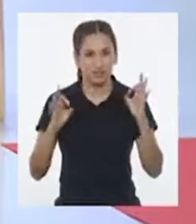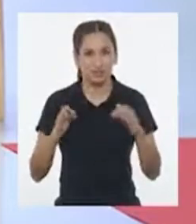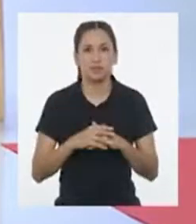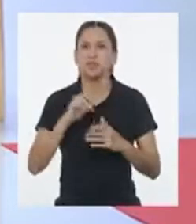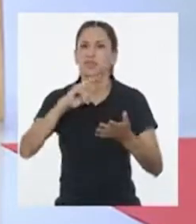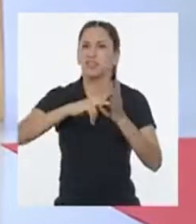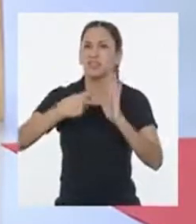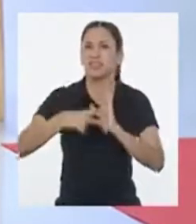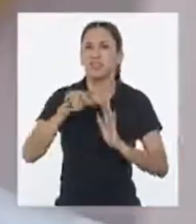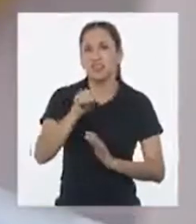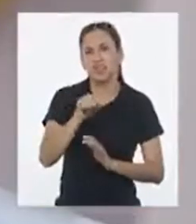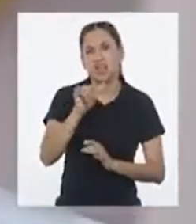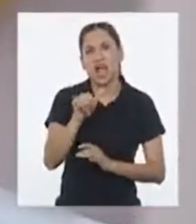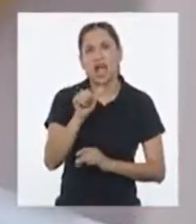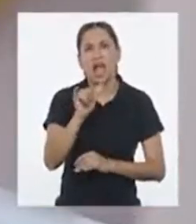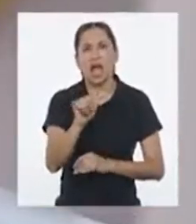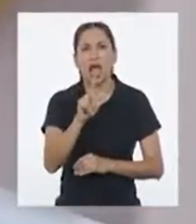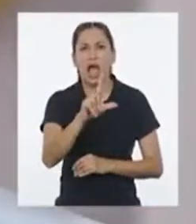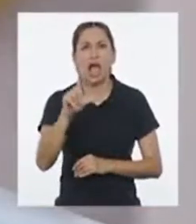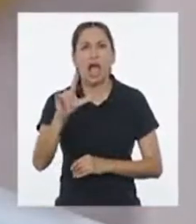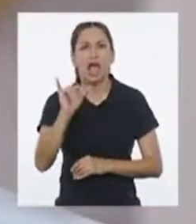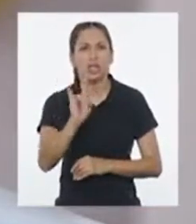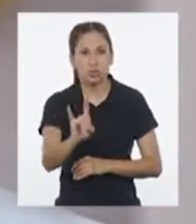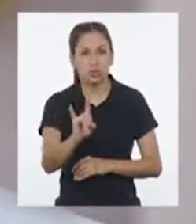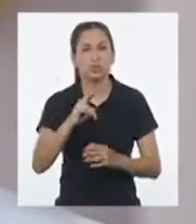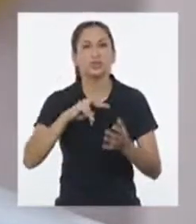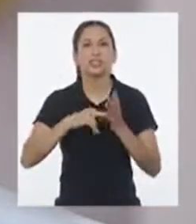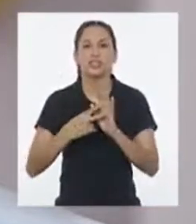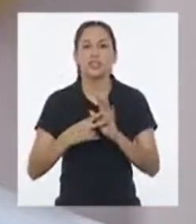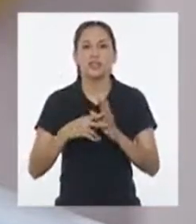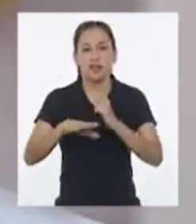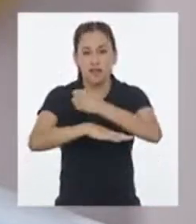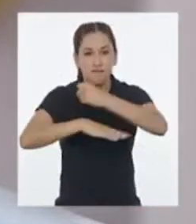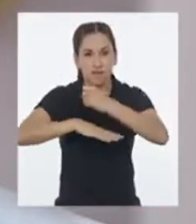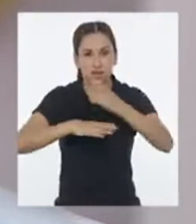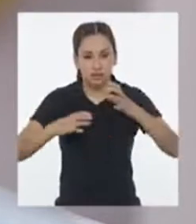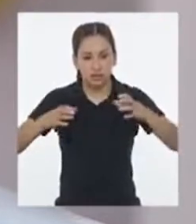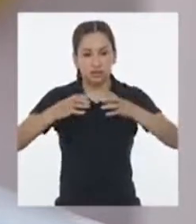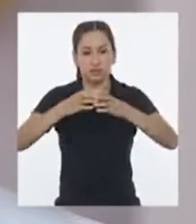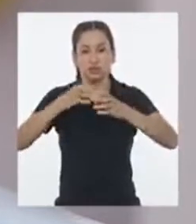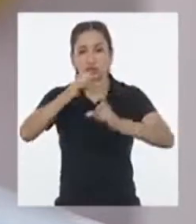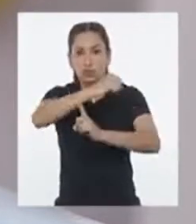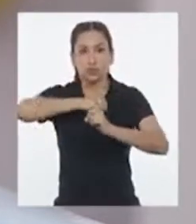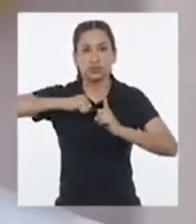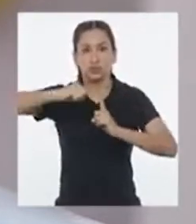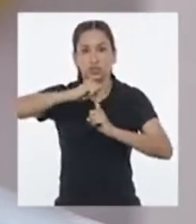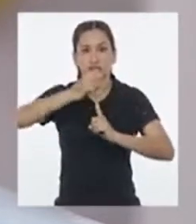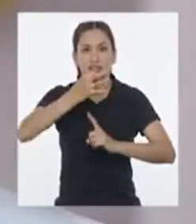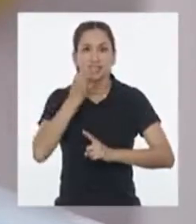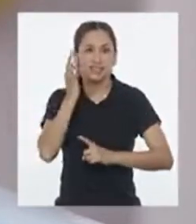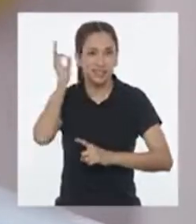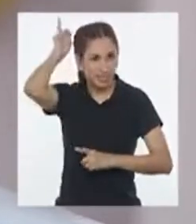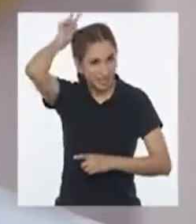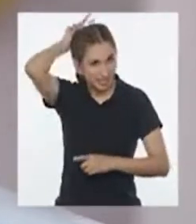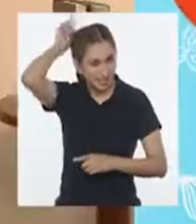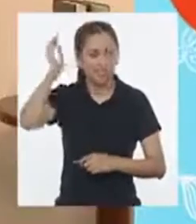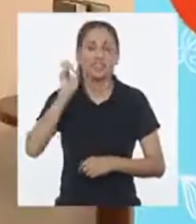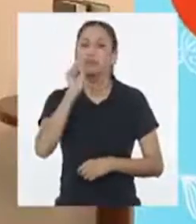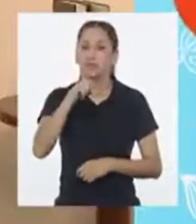los ayllus? El ayllu es la base de la organización social